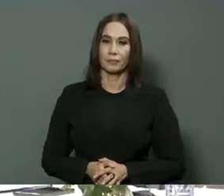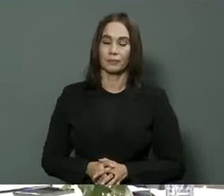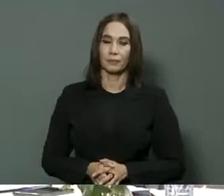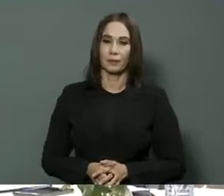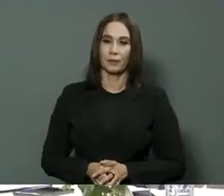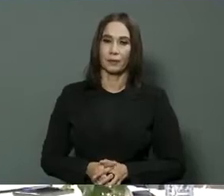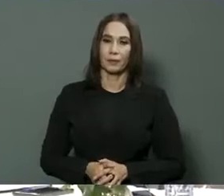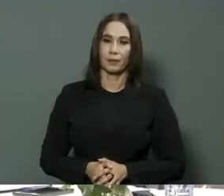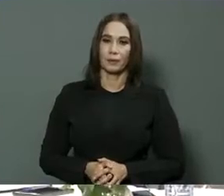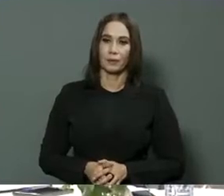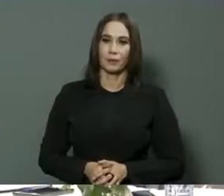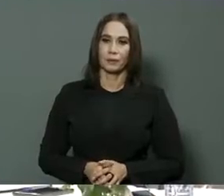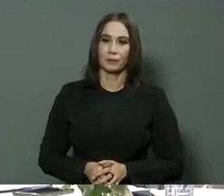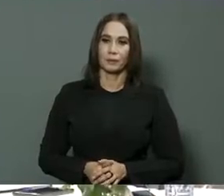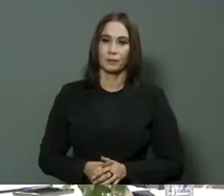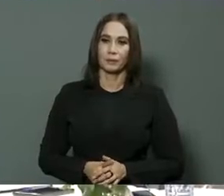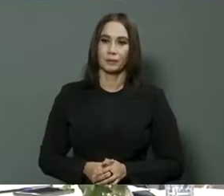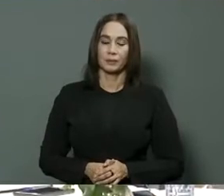hacemos entrega al señor